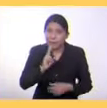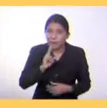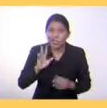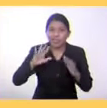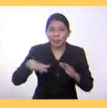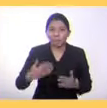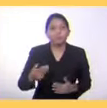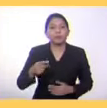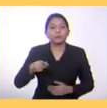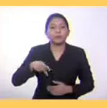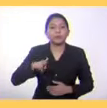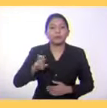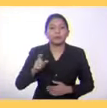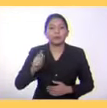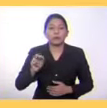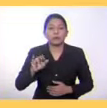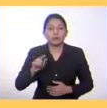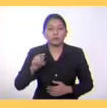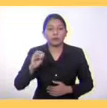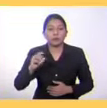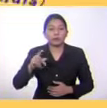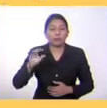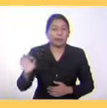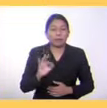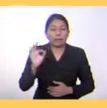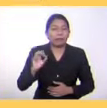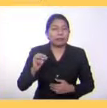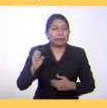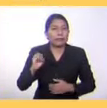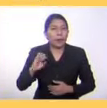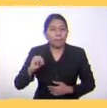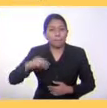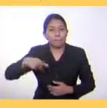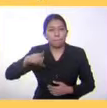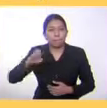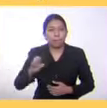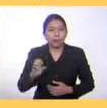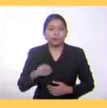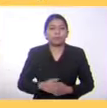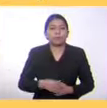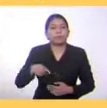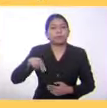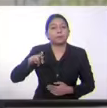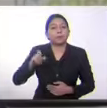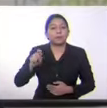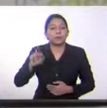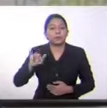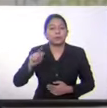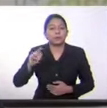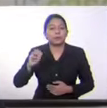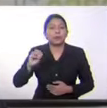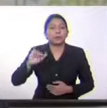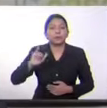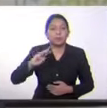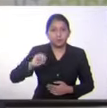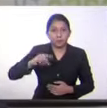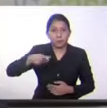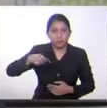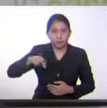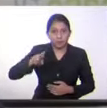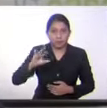pretérito perfecto simple, el pretérito imperfecto y el presente. Como pudimos